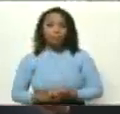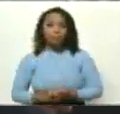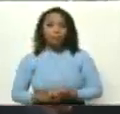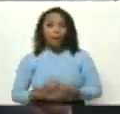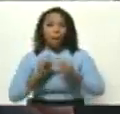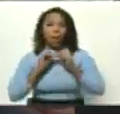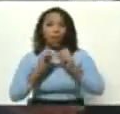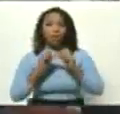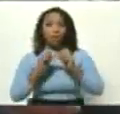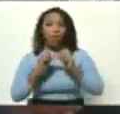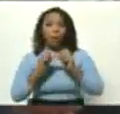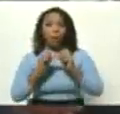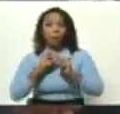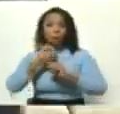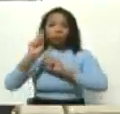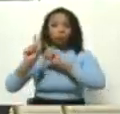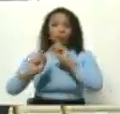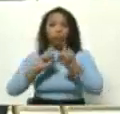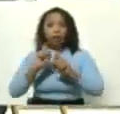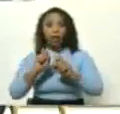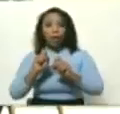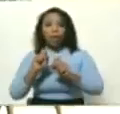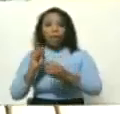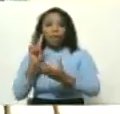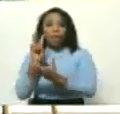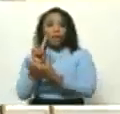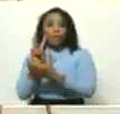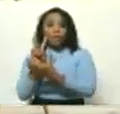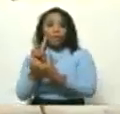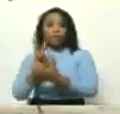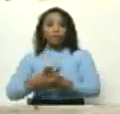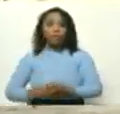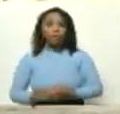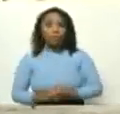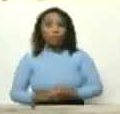Seguimos con la ronda de preguntas por Venevisión, Liz Flores.